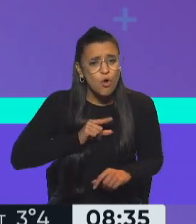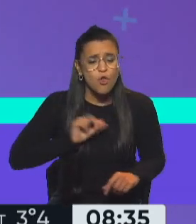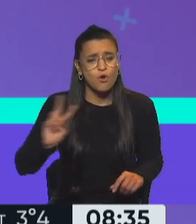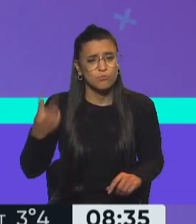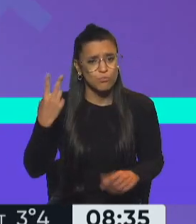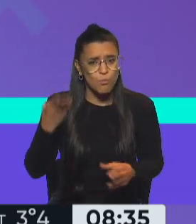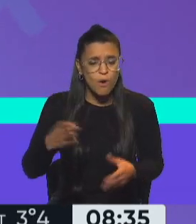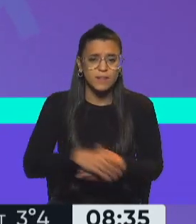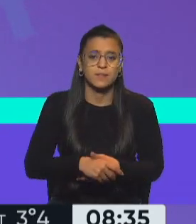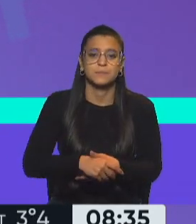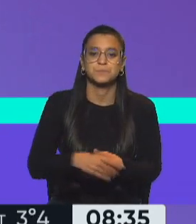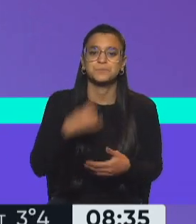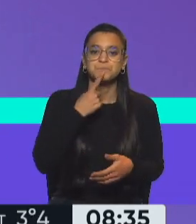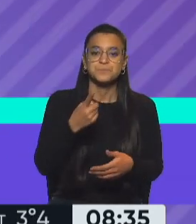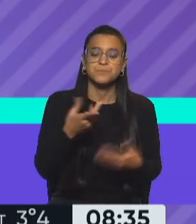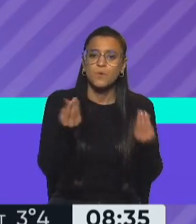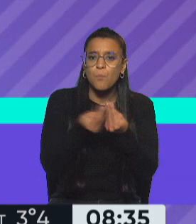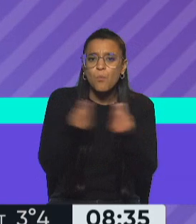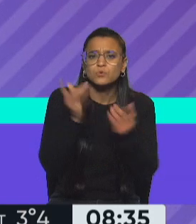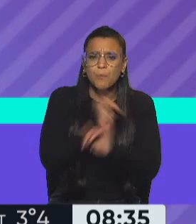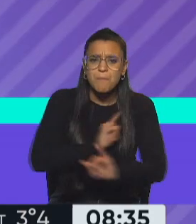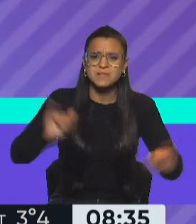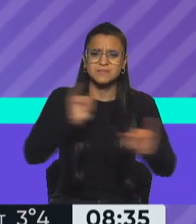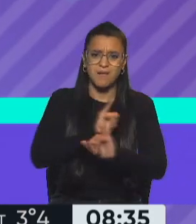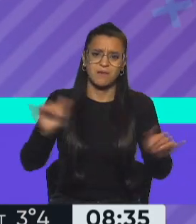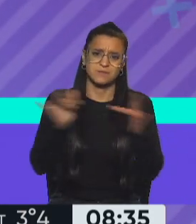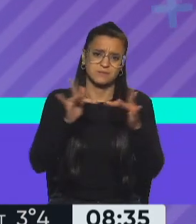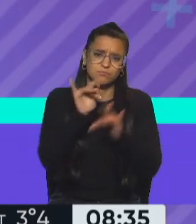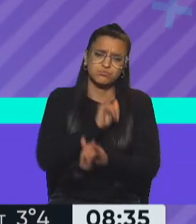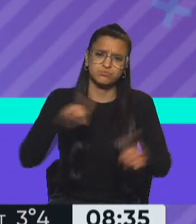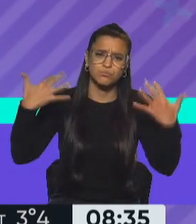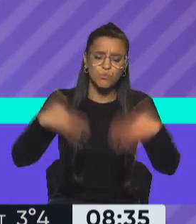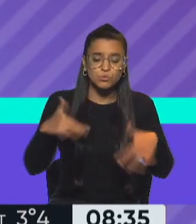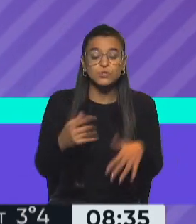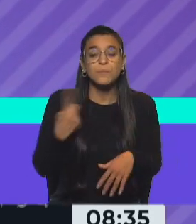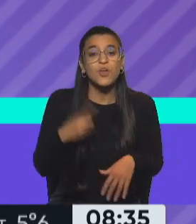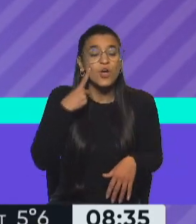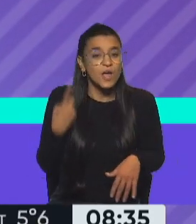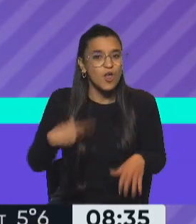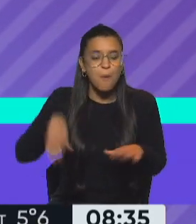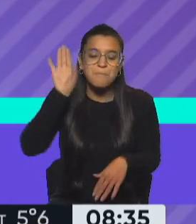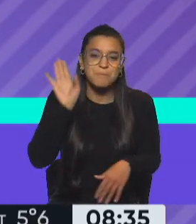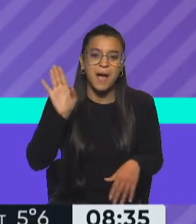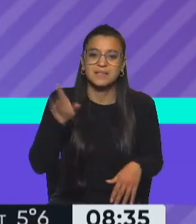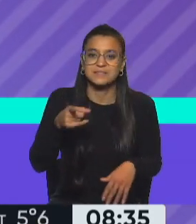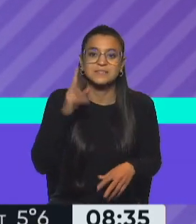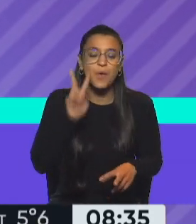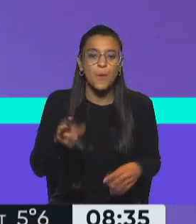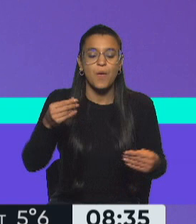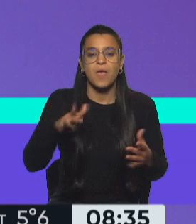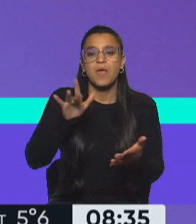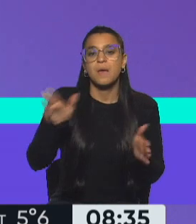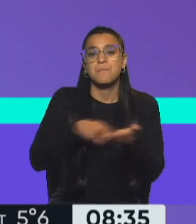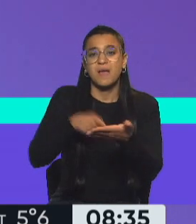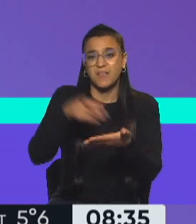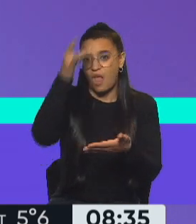muerte quedó plasmada en un montón de mensajes en todas las redes sociales, pero creo que donde mejor queda redondeado es en lo que publicó Página 12